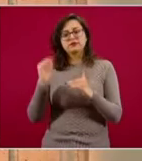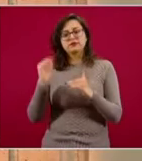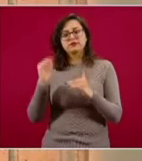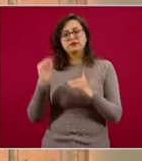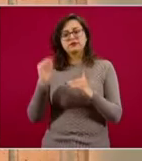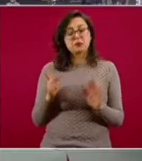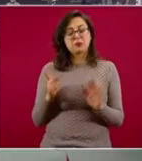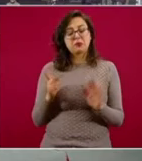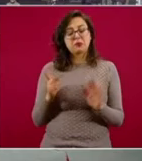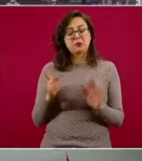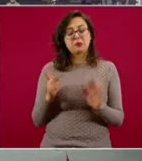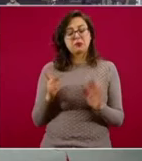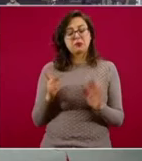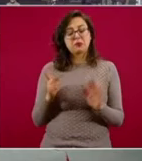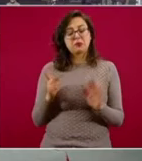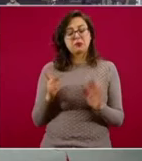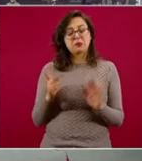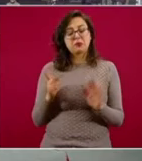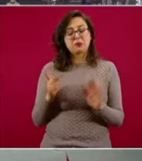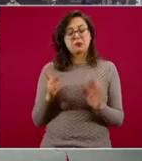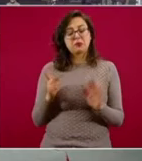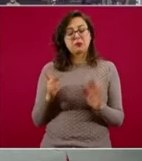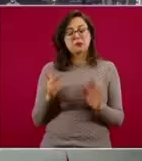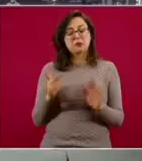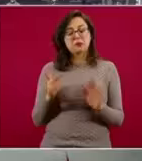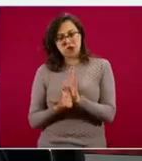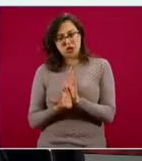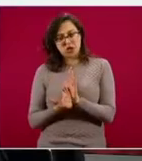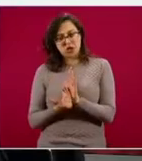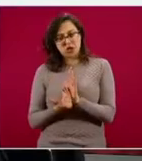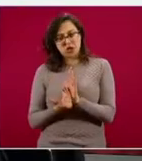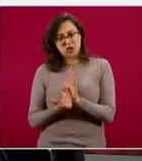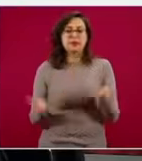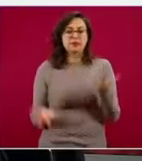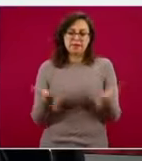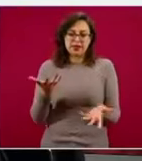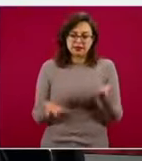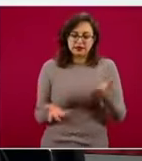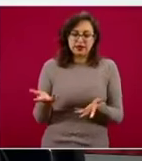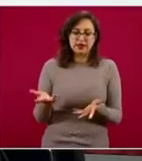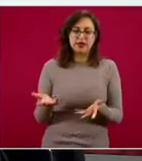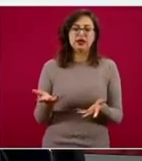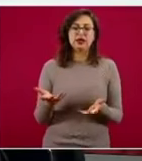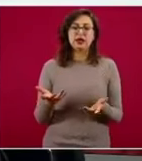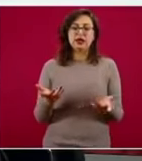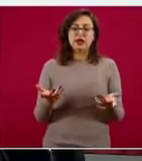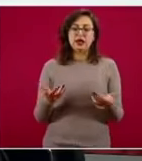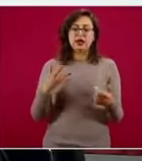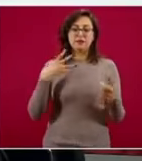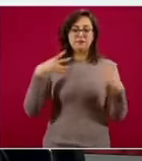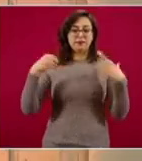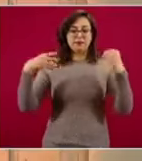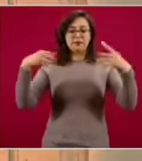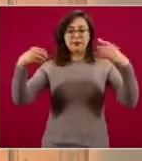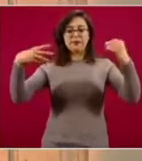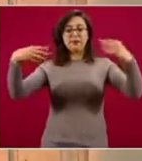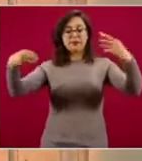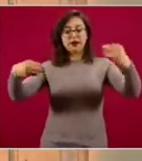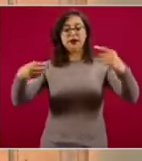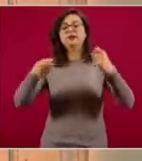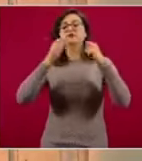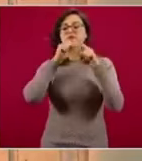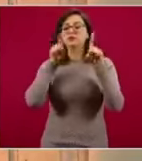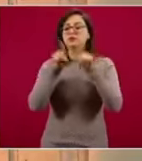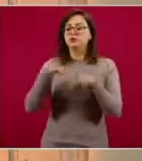es interesante ver que hay días en los que, en función de la actividad epidémica y por lo tanto de